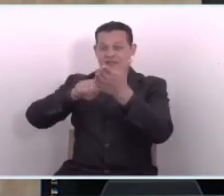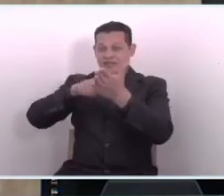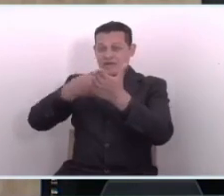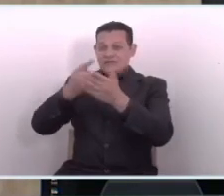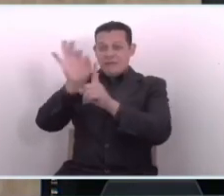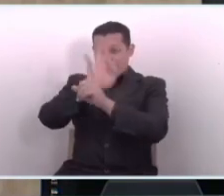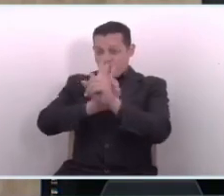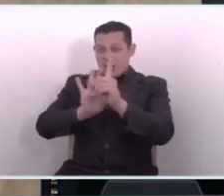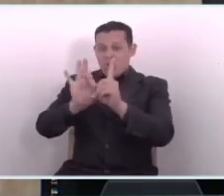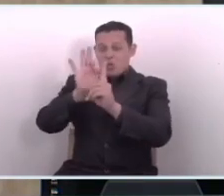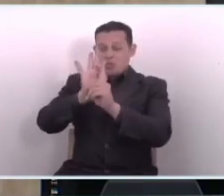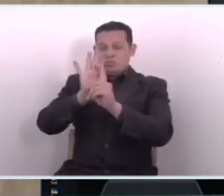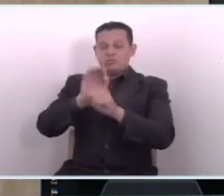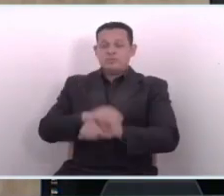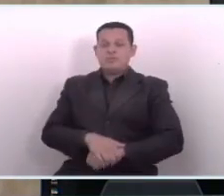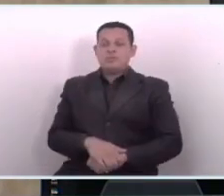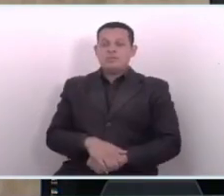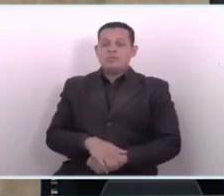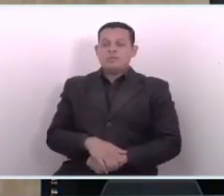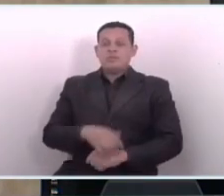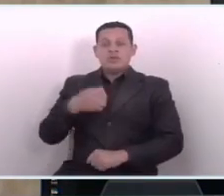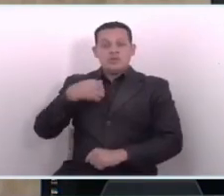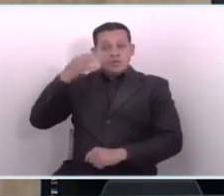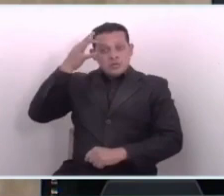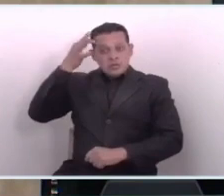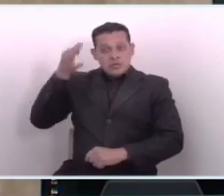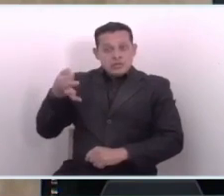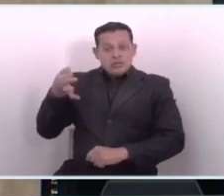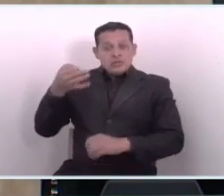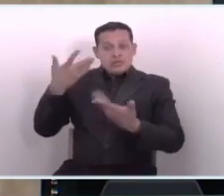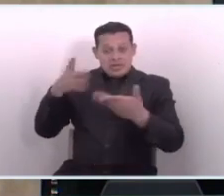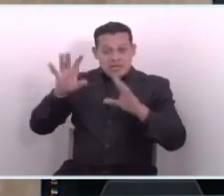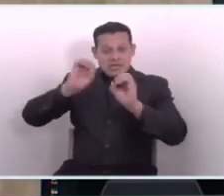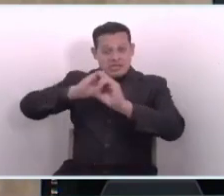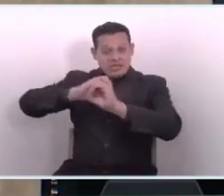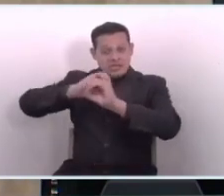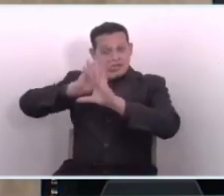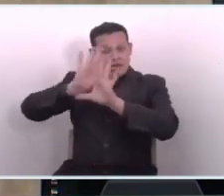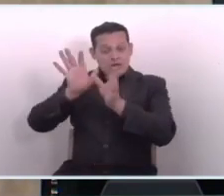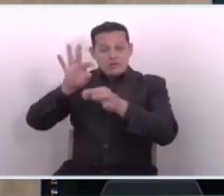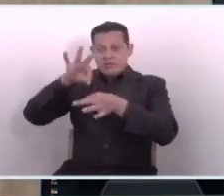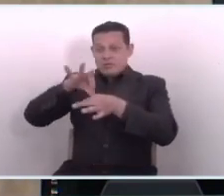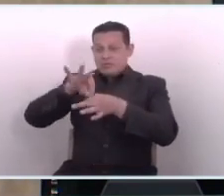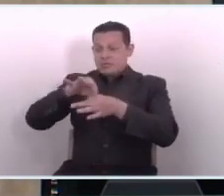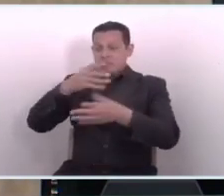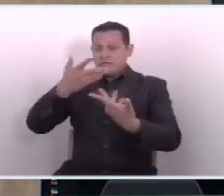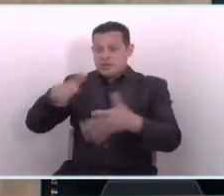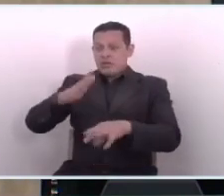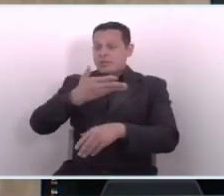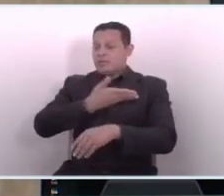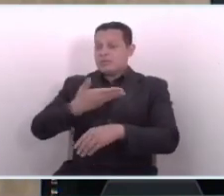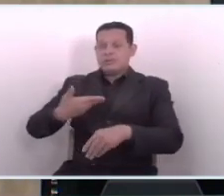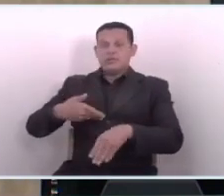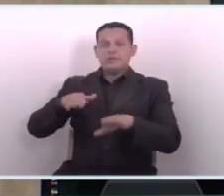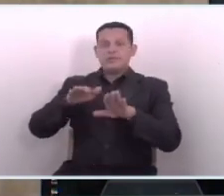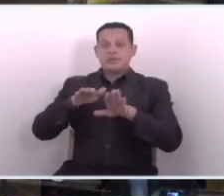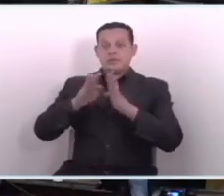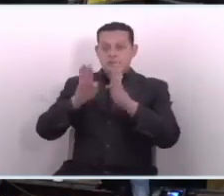eficiente. Yo creo que con esto quedamos claros. También mi voto está listo, presidente, y muchas gracias.